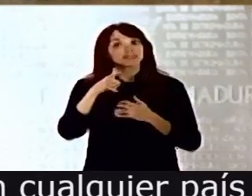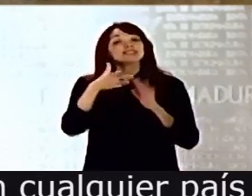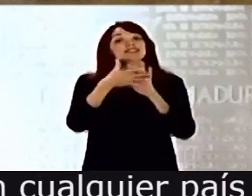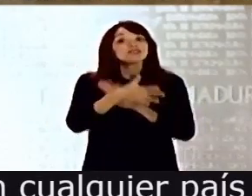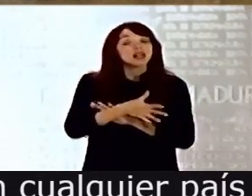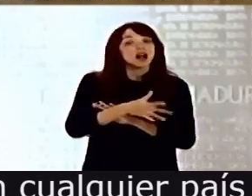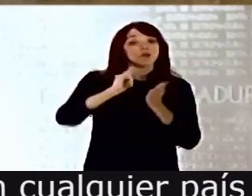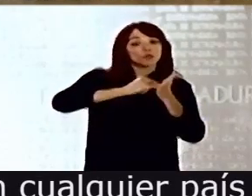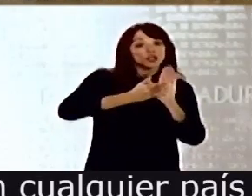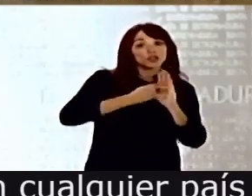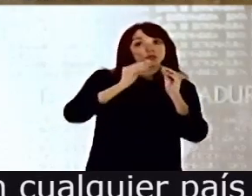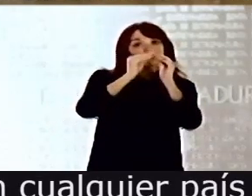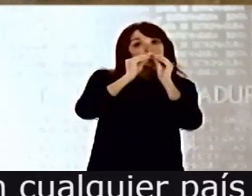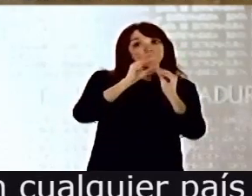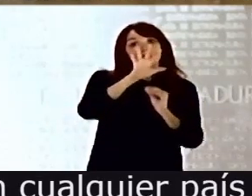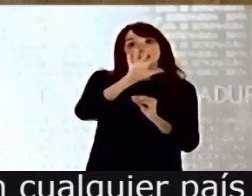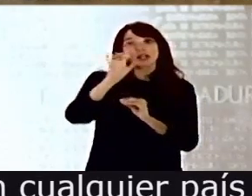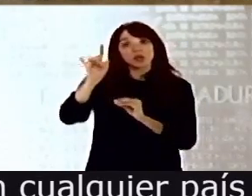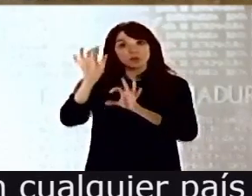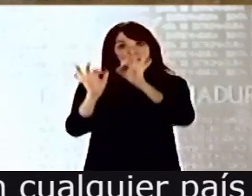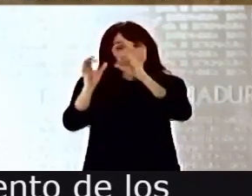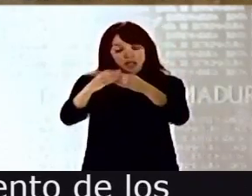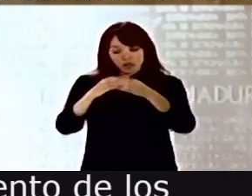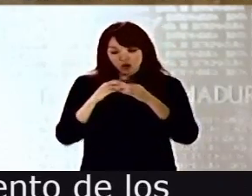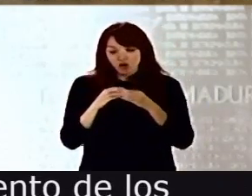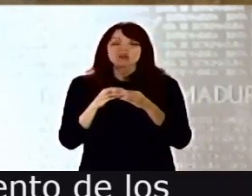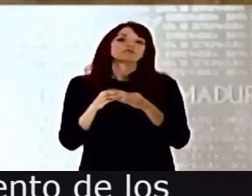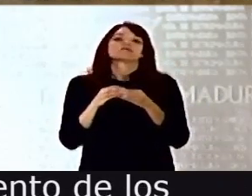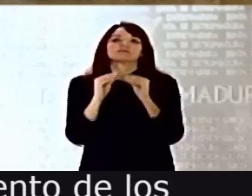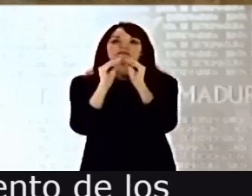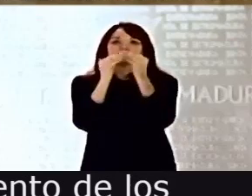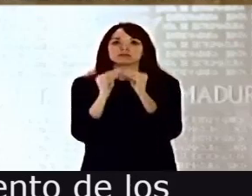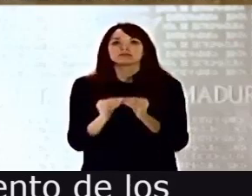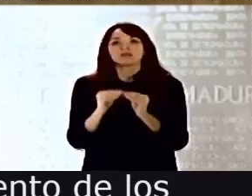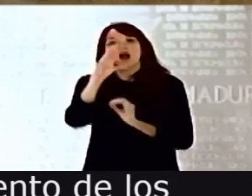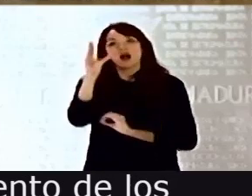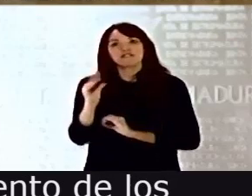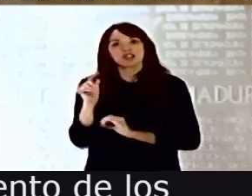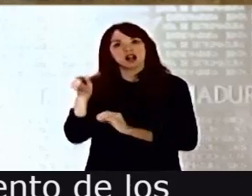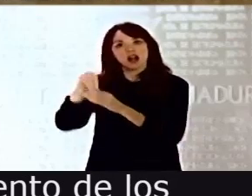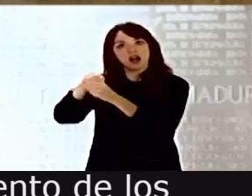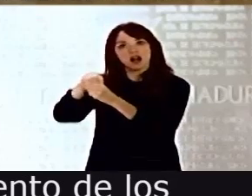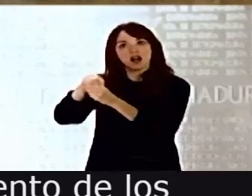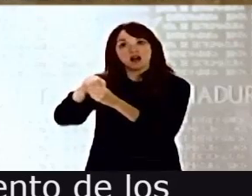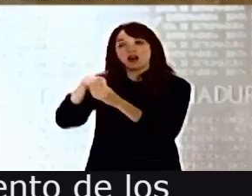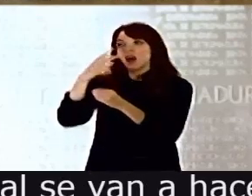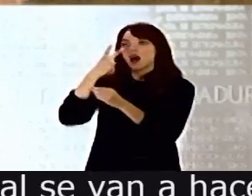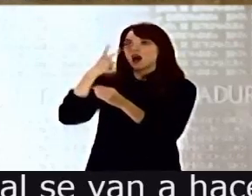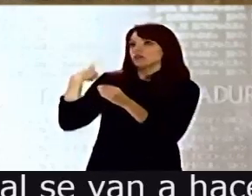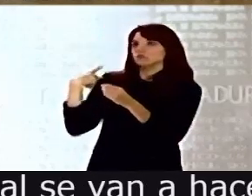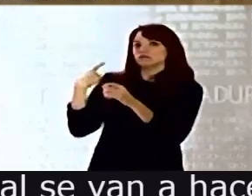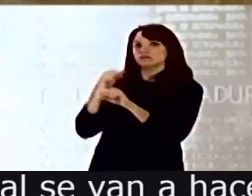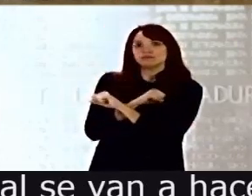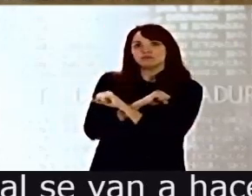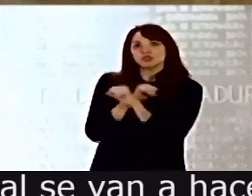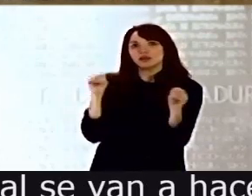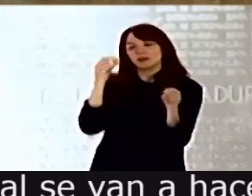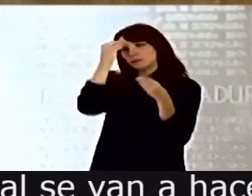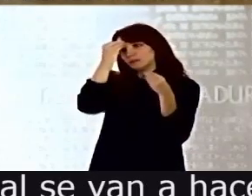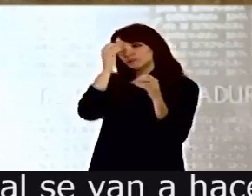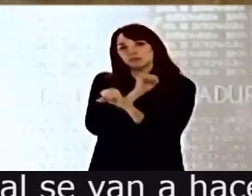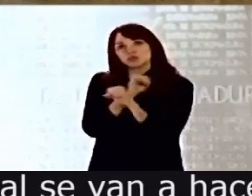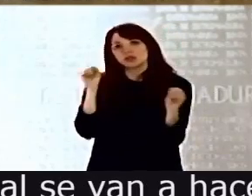los proyectos que vamos a desarrollar en este plan anual se van a hacer en África, cosa que hace unos años era impensable porque había unas mayores